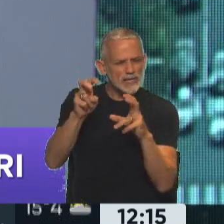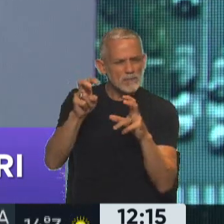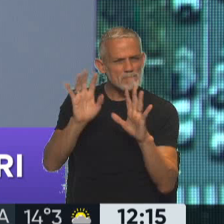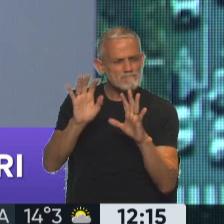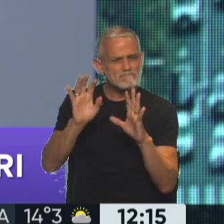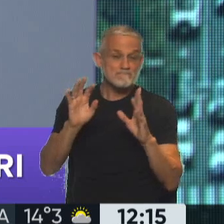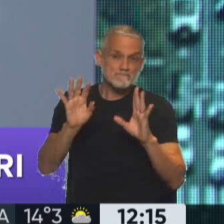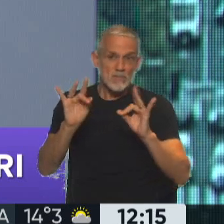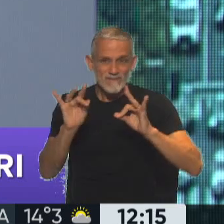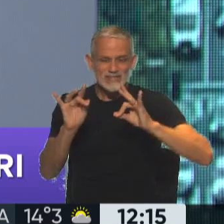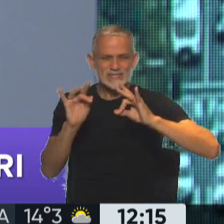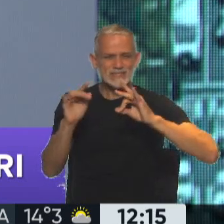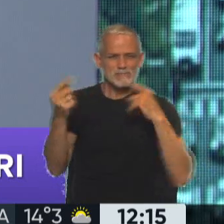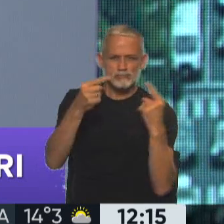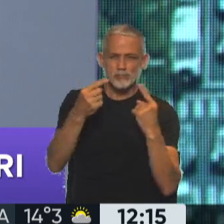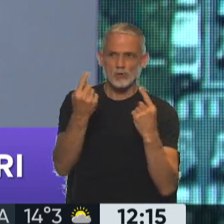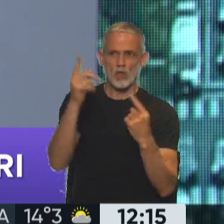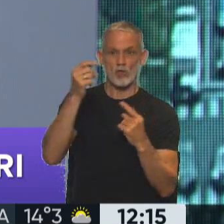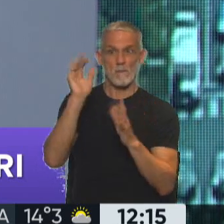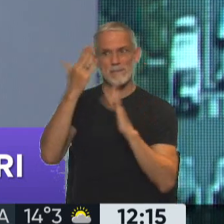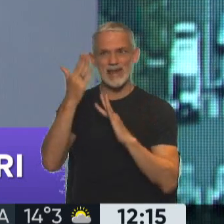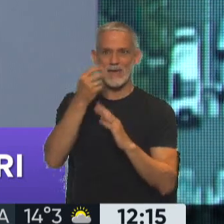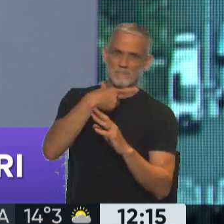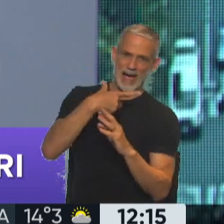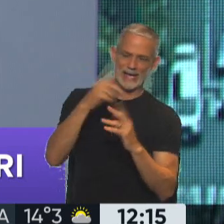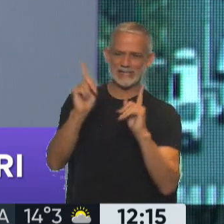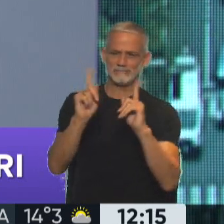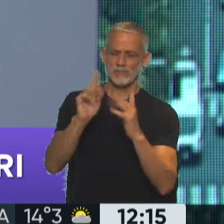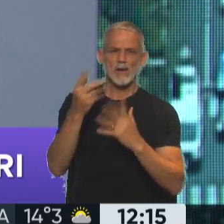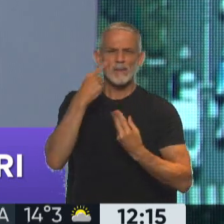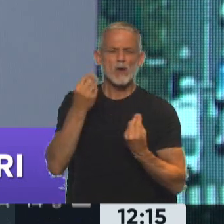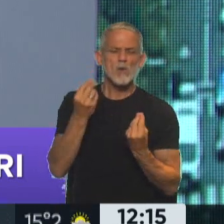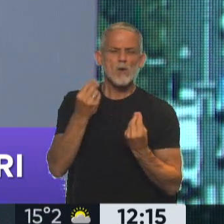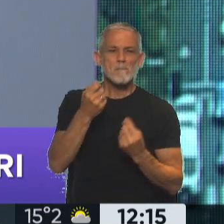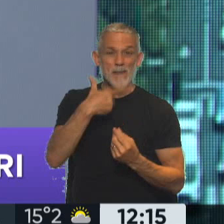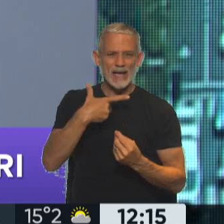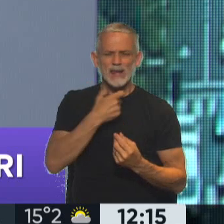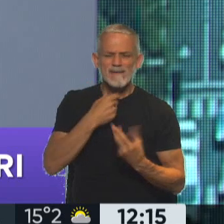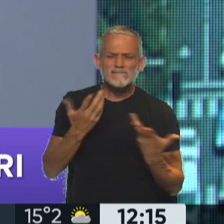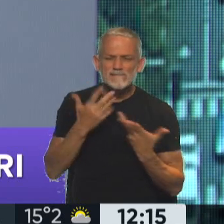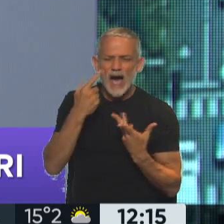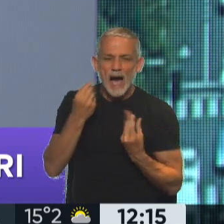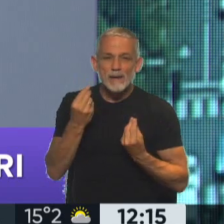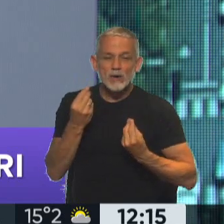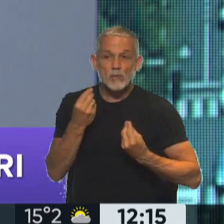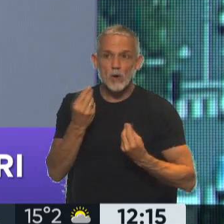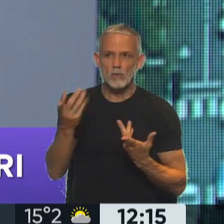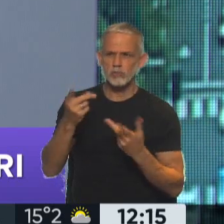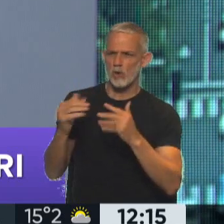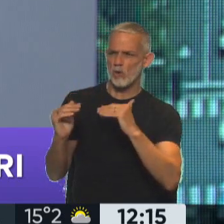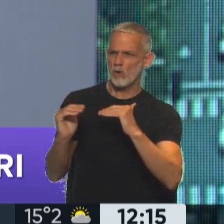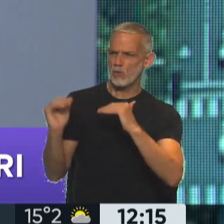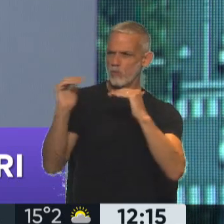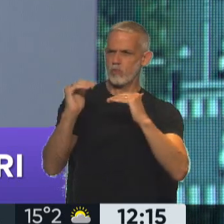conflicto o en esta disputa, que es Macri tratando de reconquistar el favor del establishment.